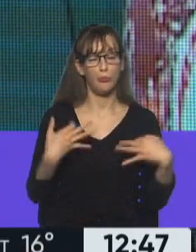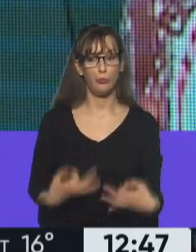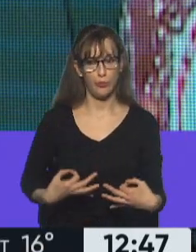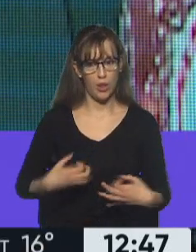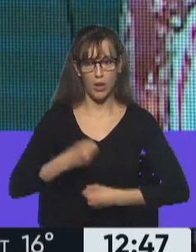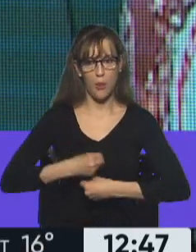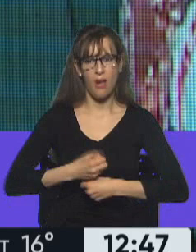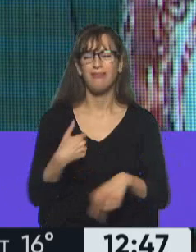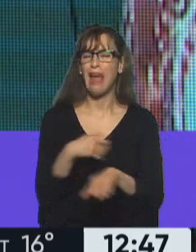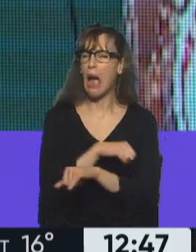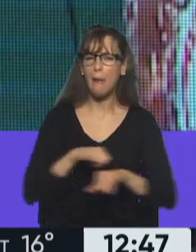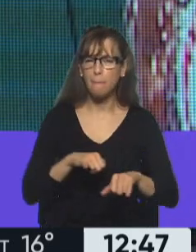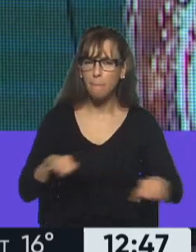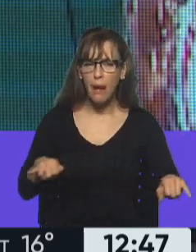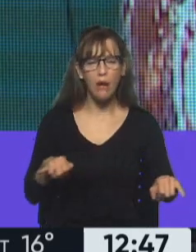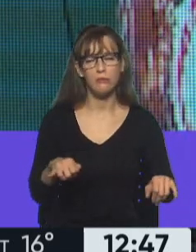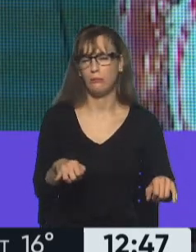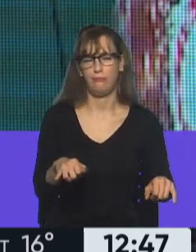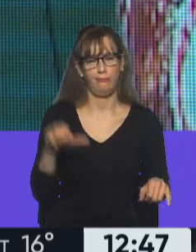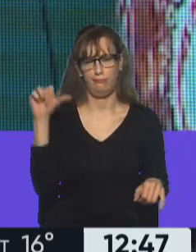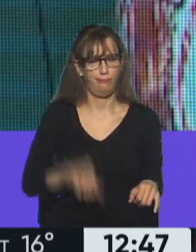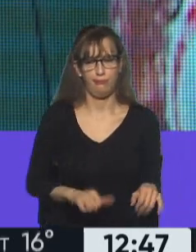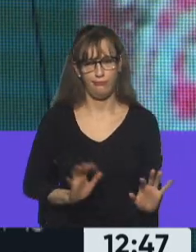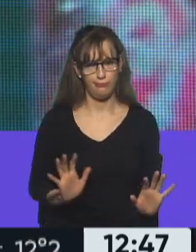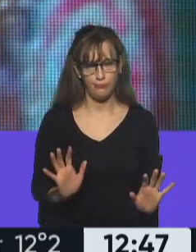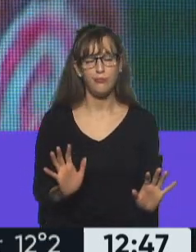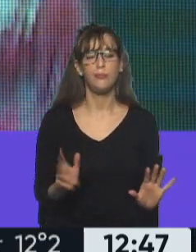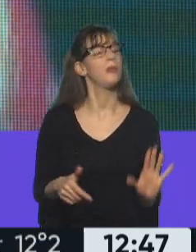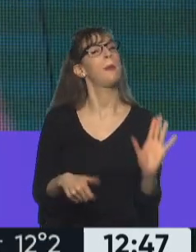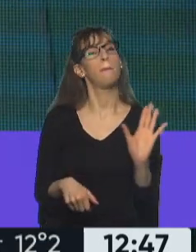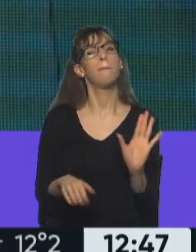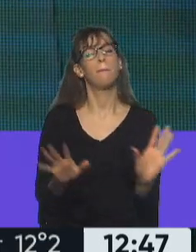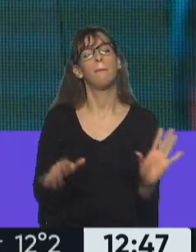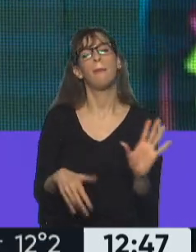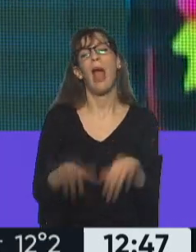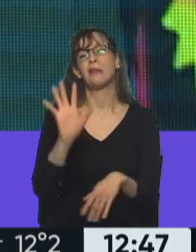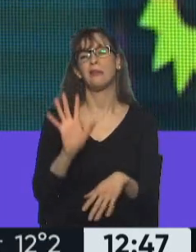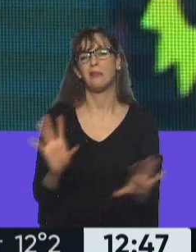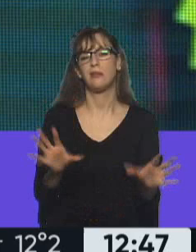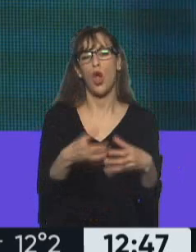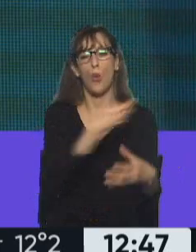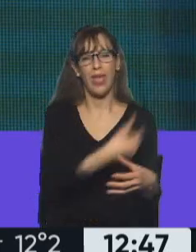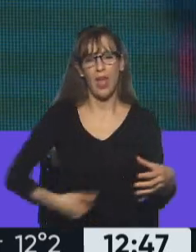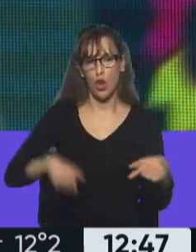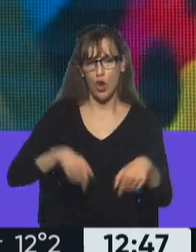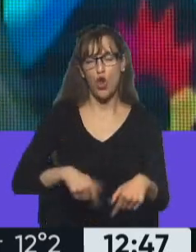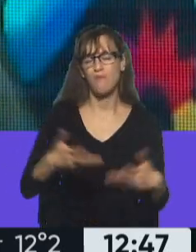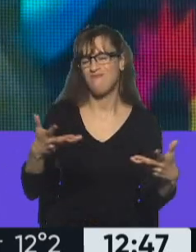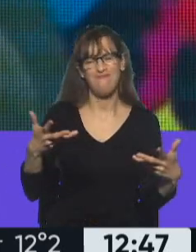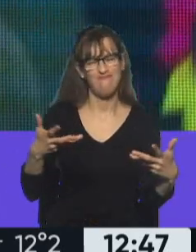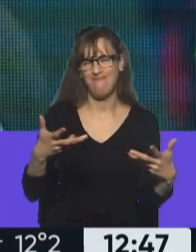fue muy mala entre todo el espectro político pero fundamentalmente del oficialismo faltaron propuestas hubo